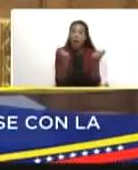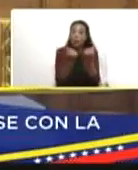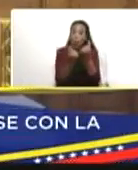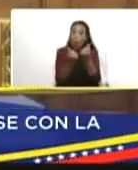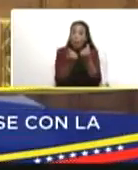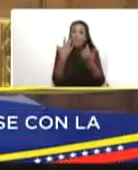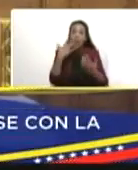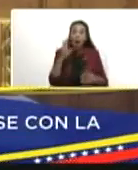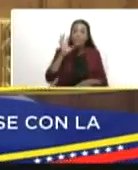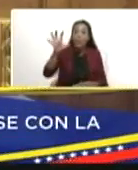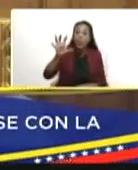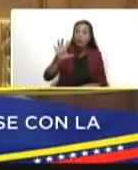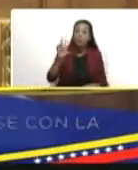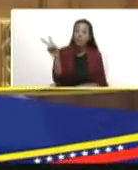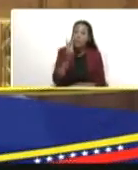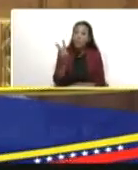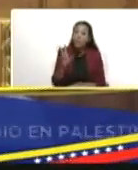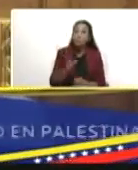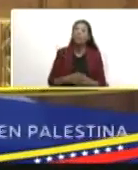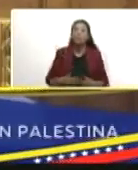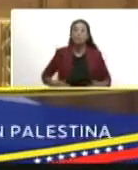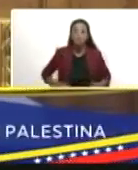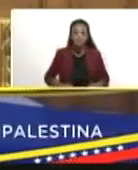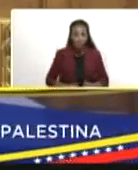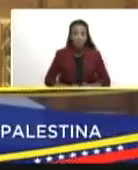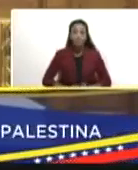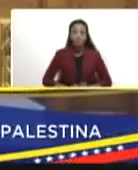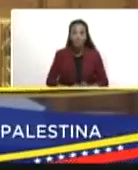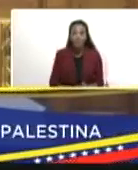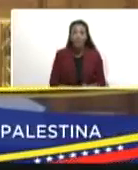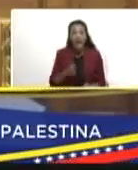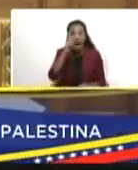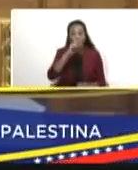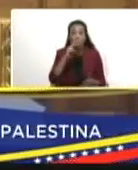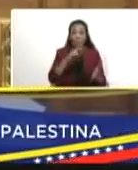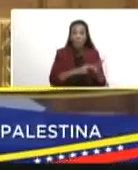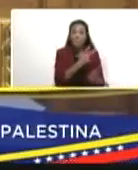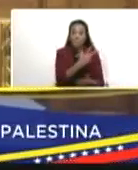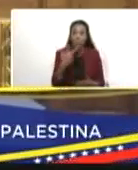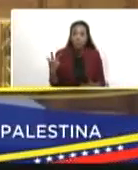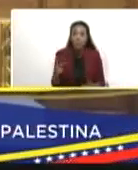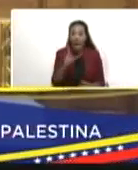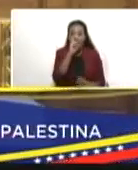y patrimonial a la República en el año